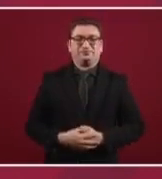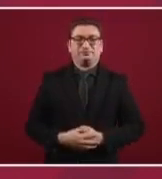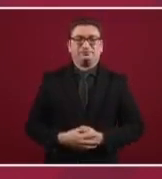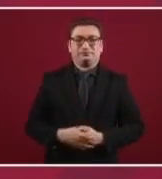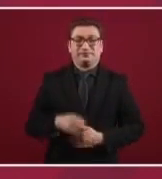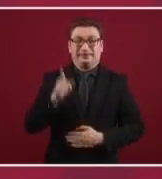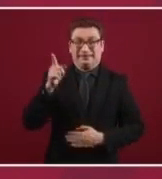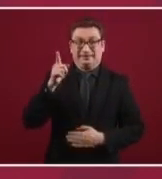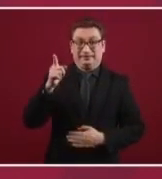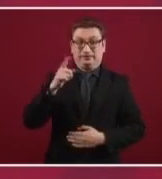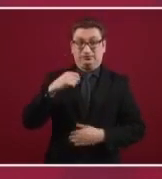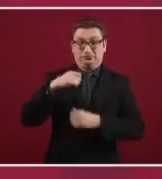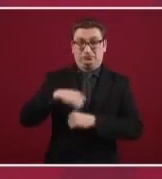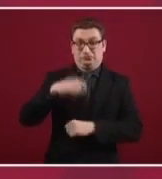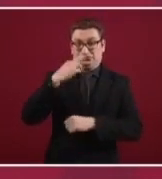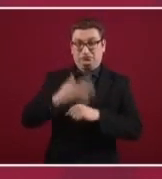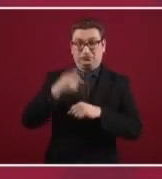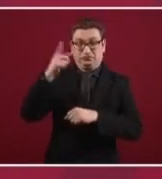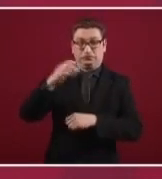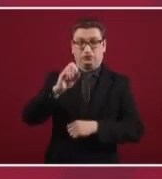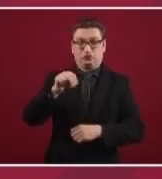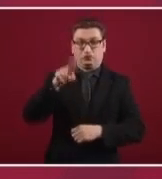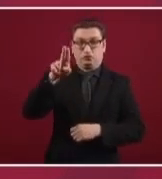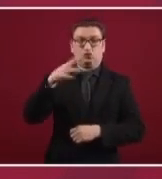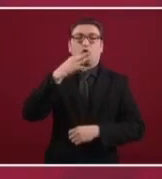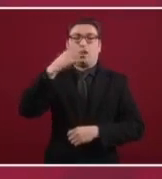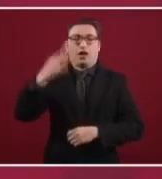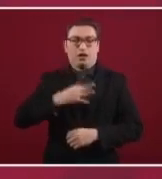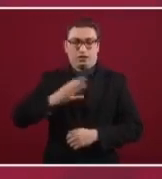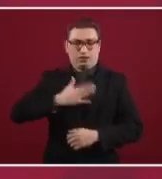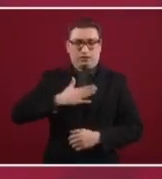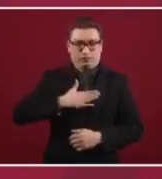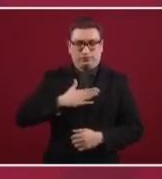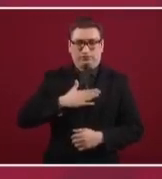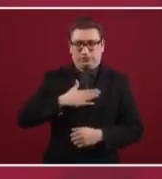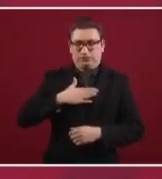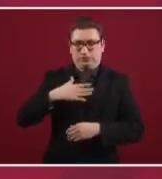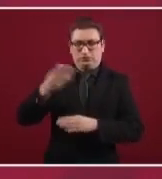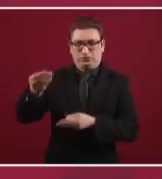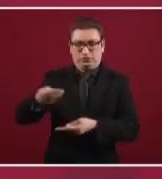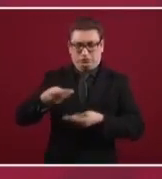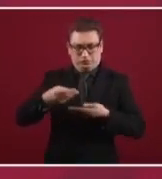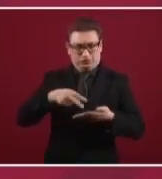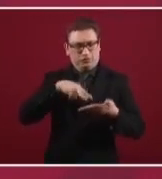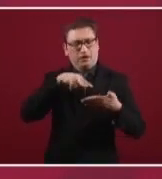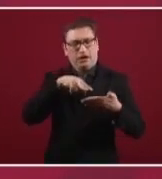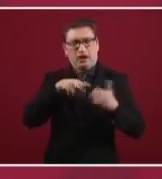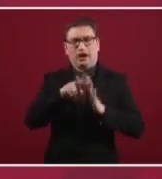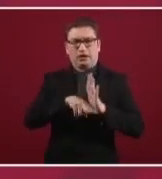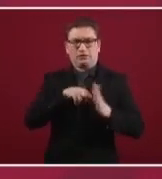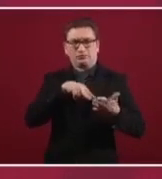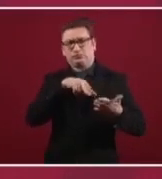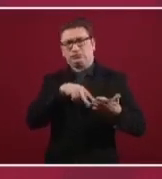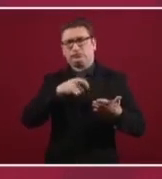en la ONU, él me informó y me mandó el fragmento.